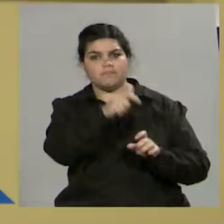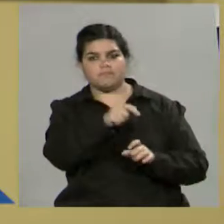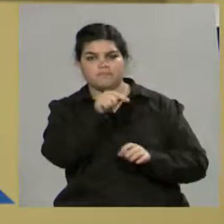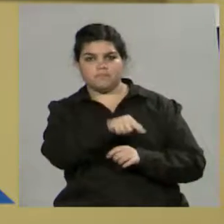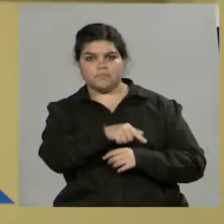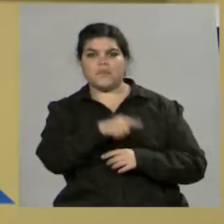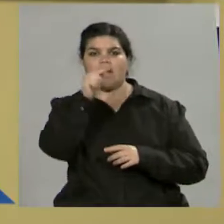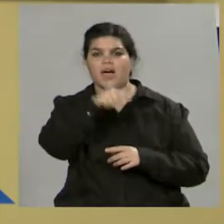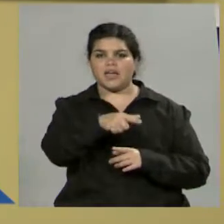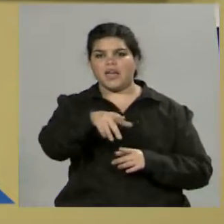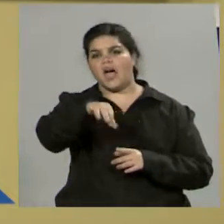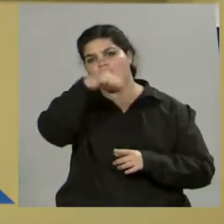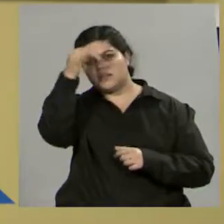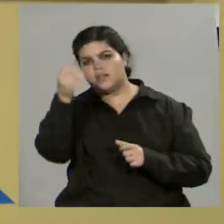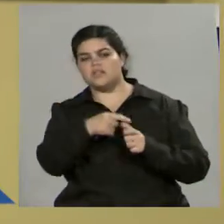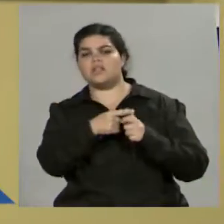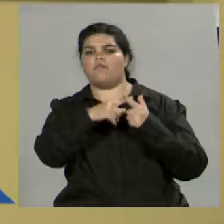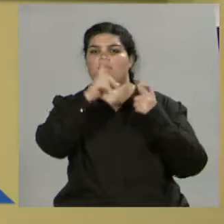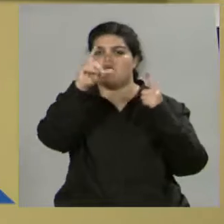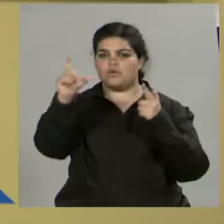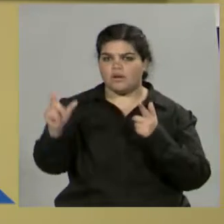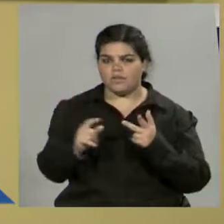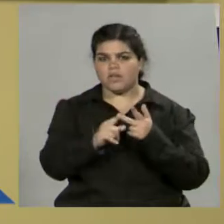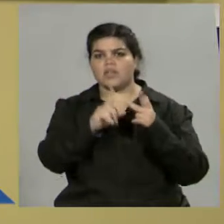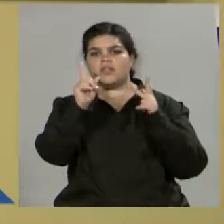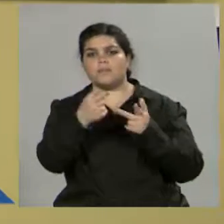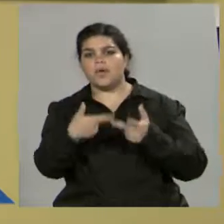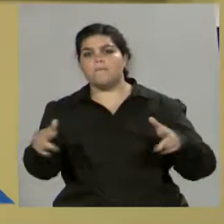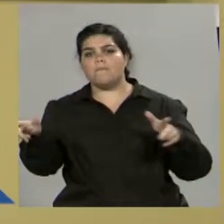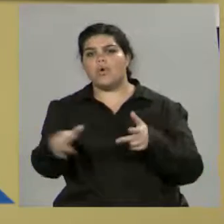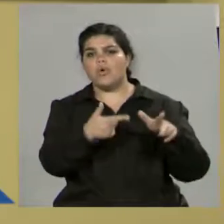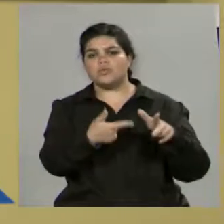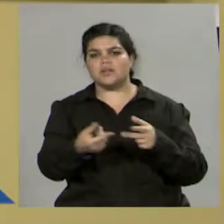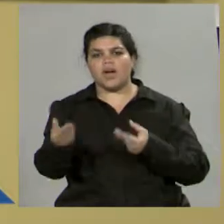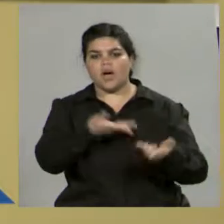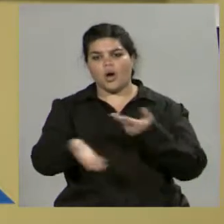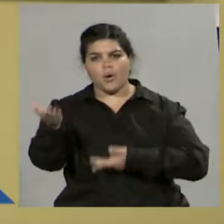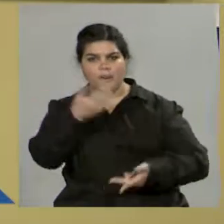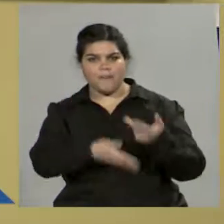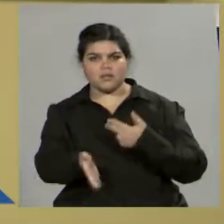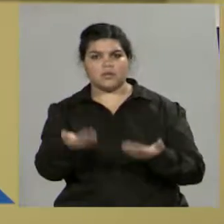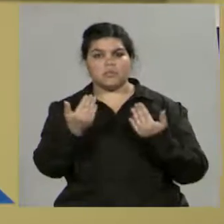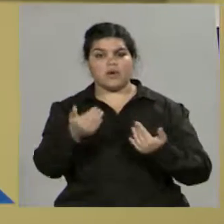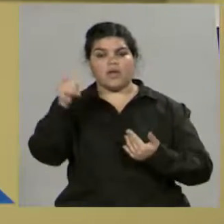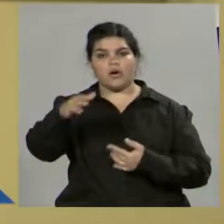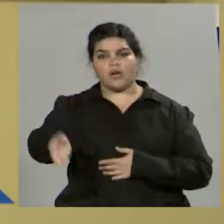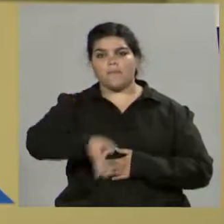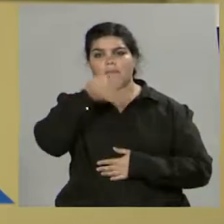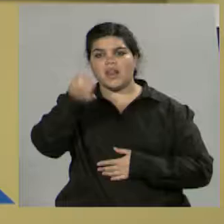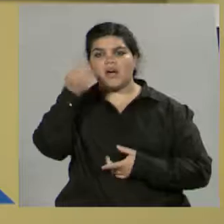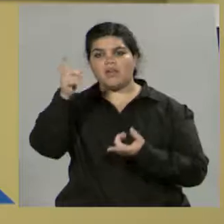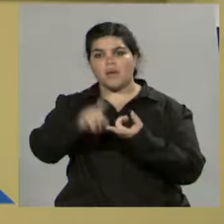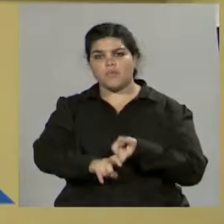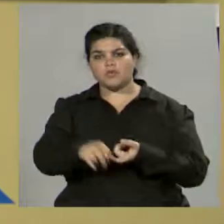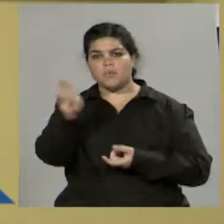haber artistas, va a haber fotografía, obviamente va a haber música para compartir. Vamos a compartir las palabras de su esposa,